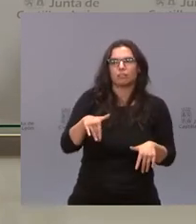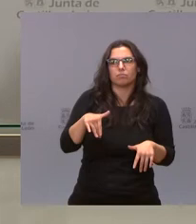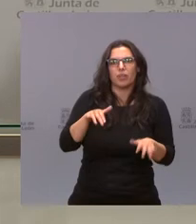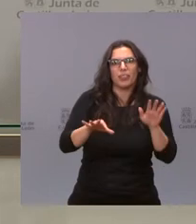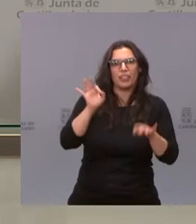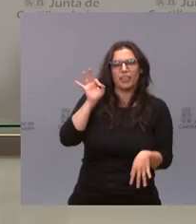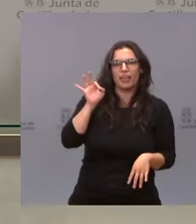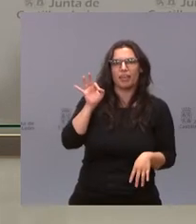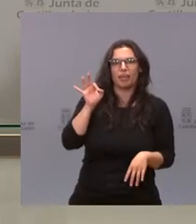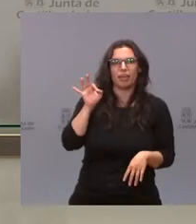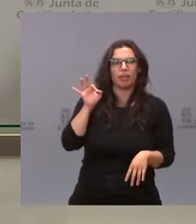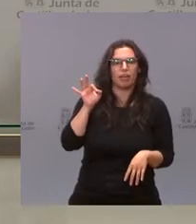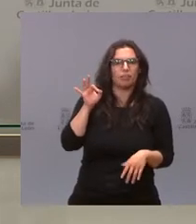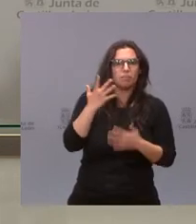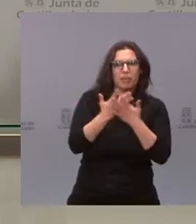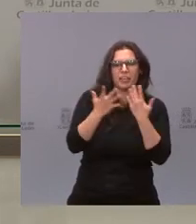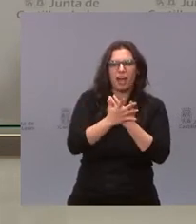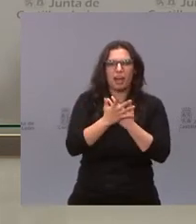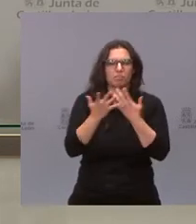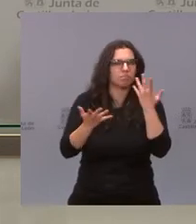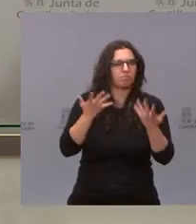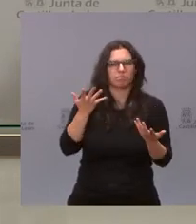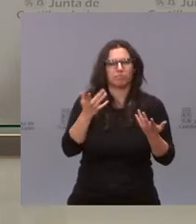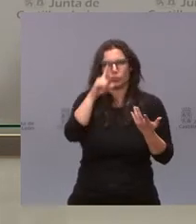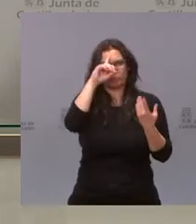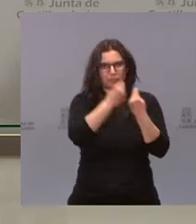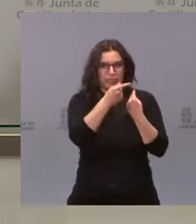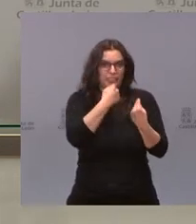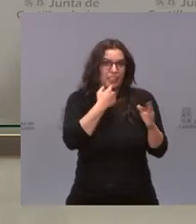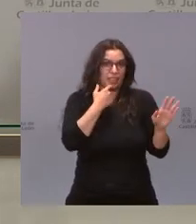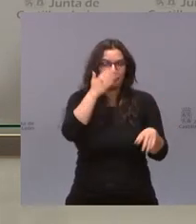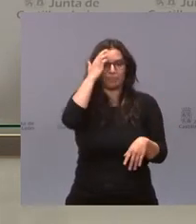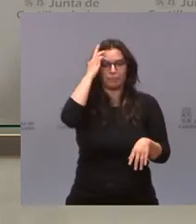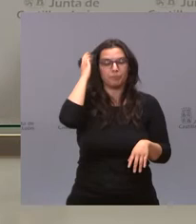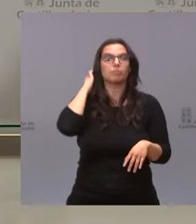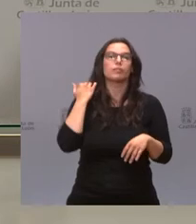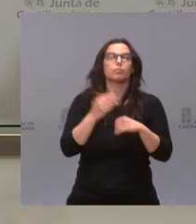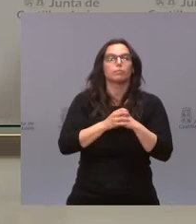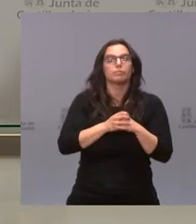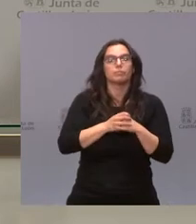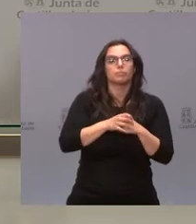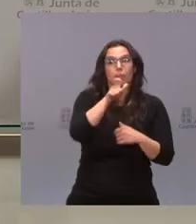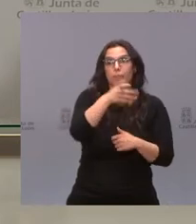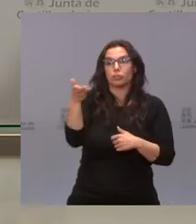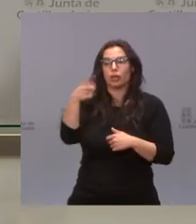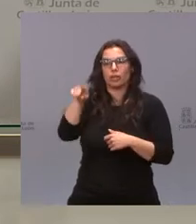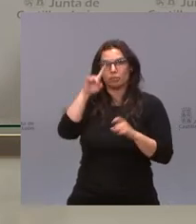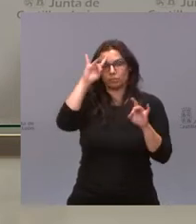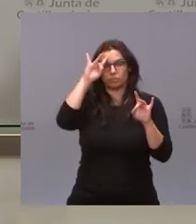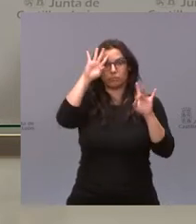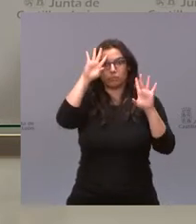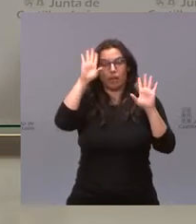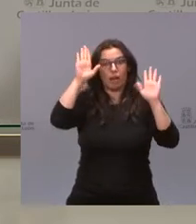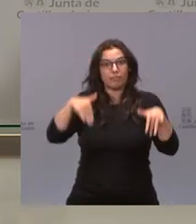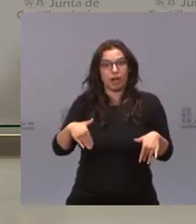optado por combinar las dos vacunas, pero entiende que los ciudadanos estén completamente perplejos y que se les deje a